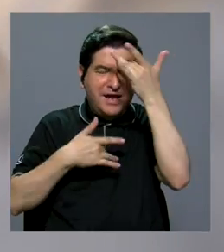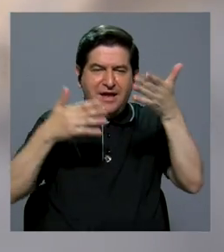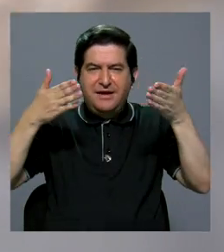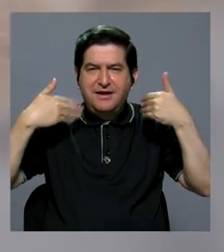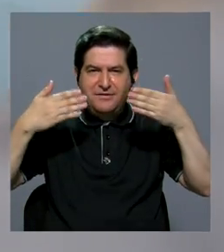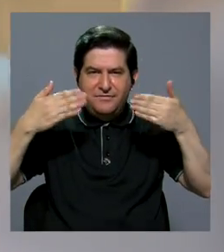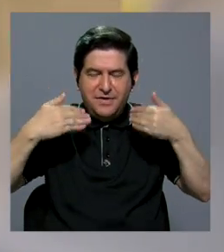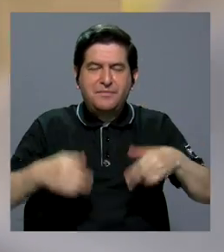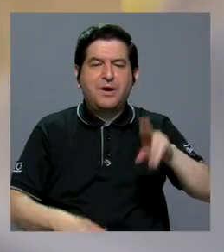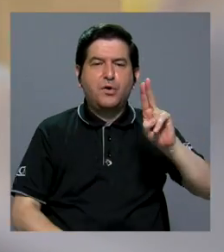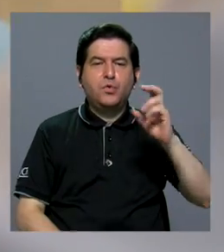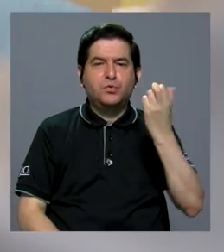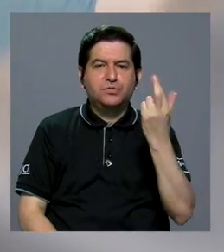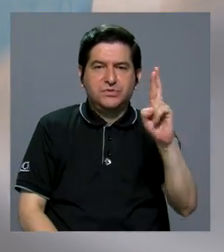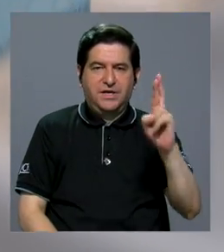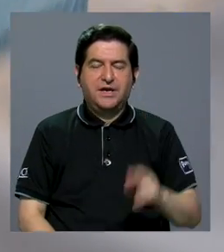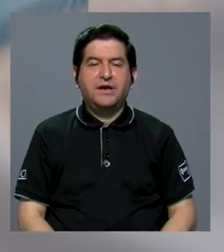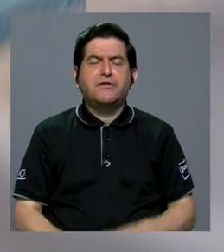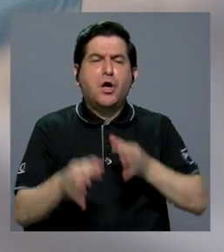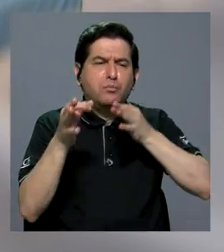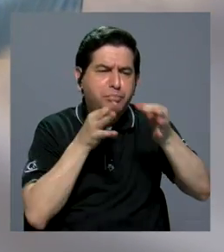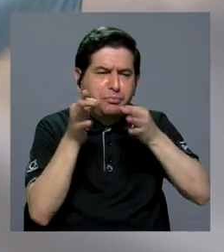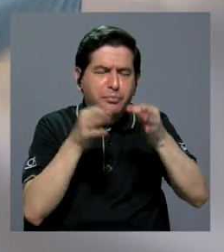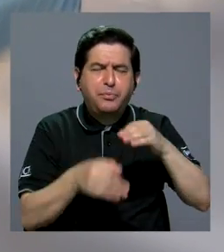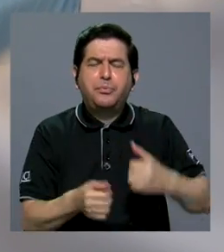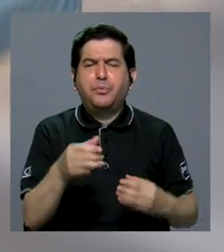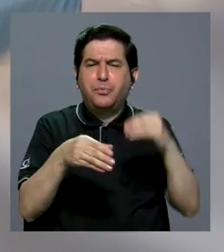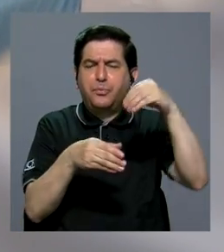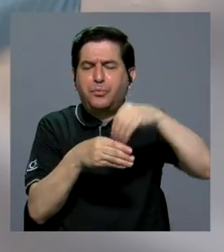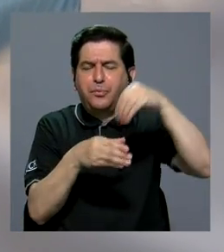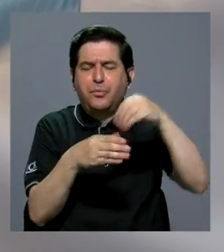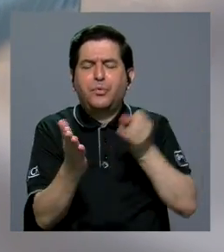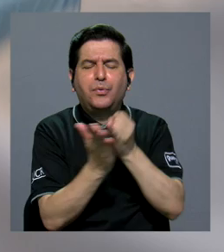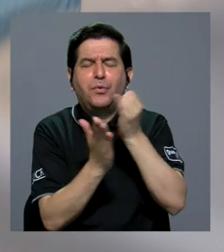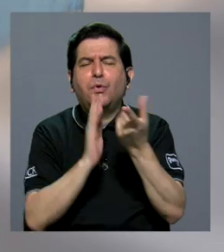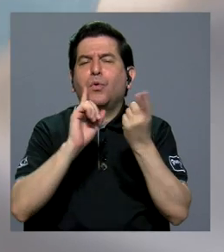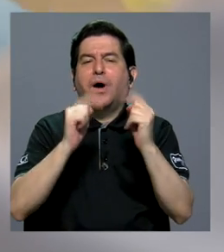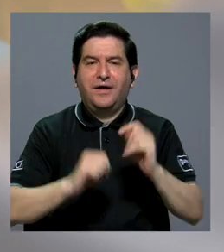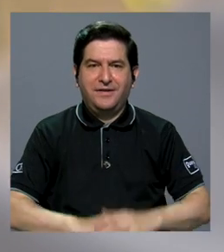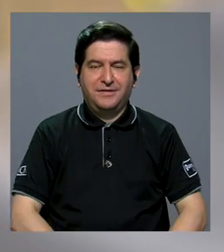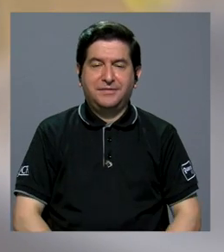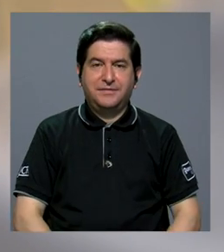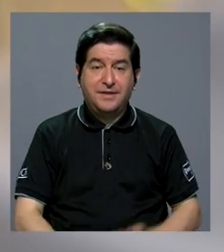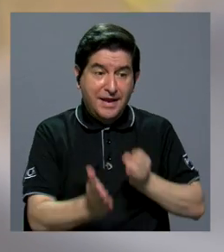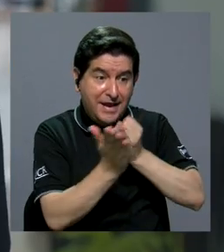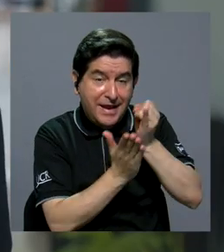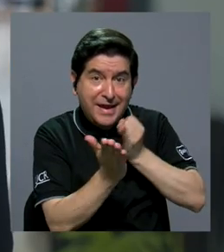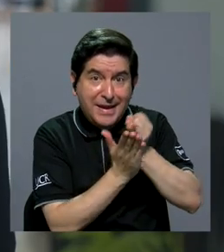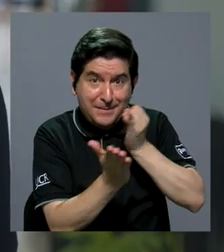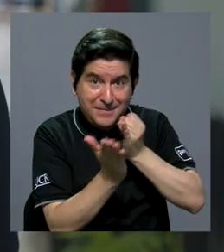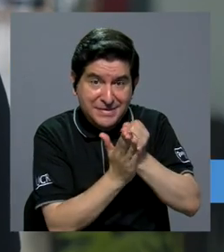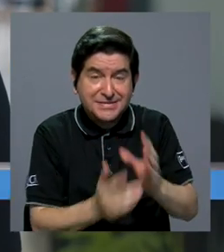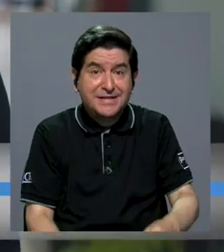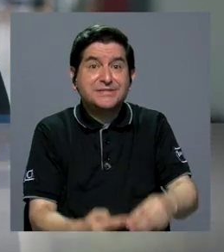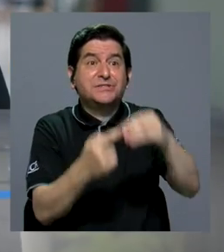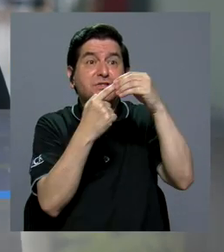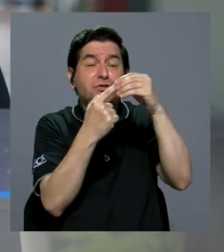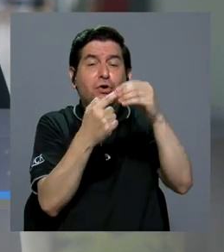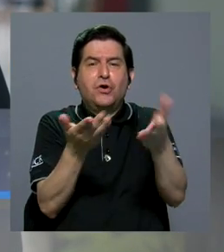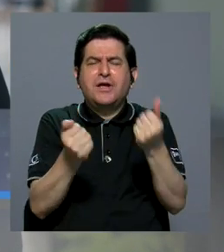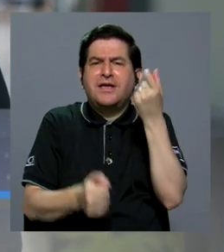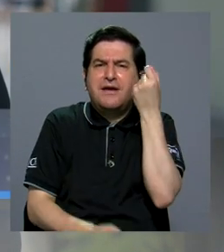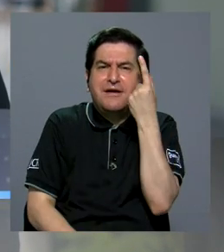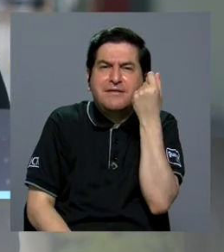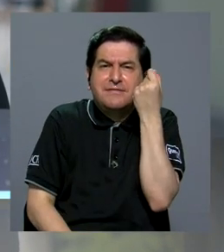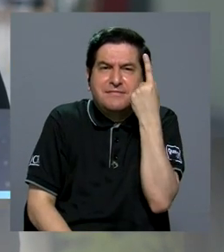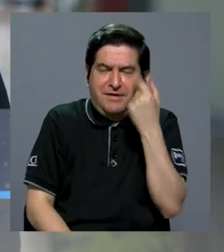Enfermedades Tropicales de la UCR, explicó los aportes de esta investigación. La investigación principalmente busca